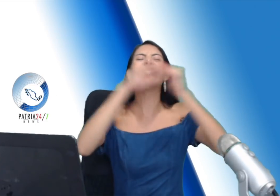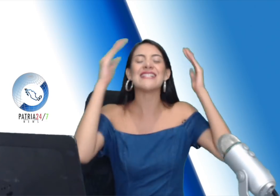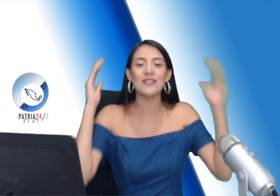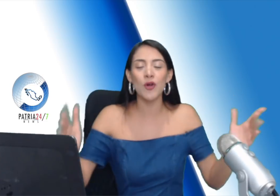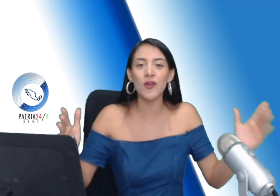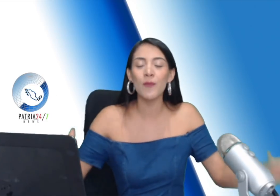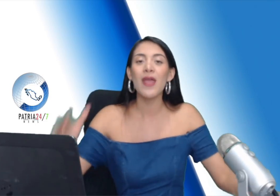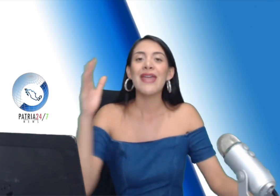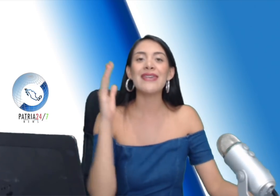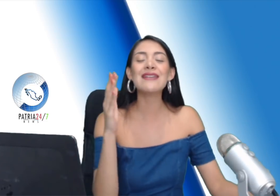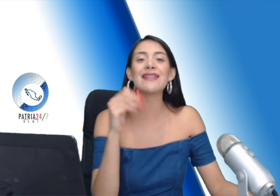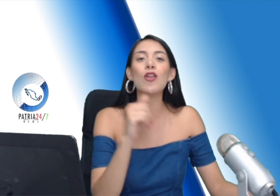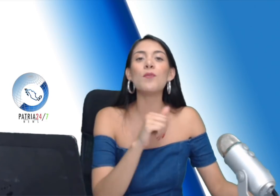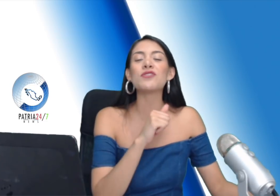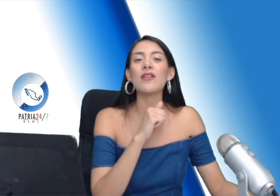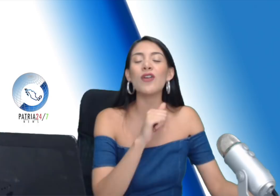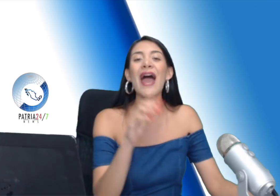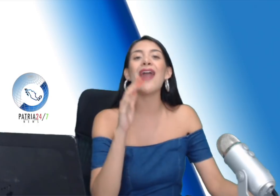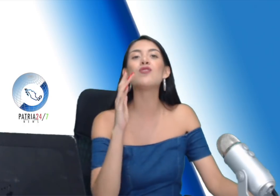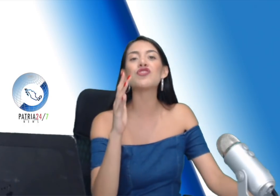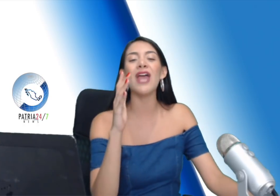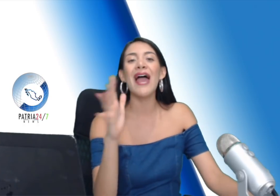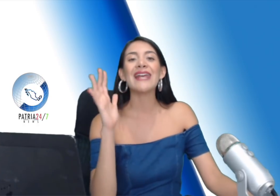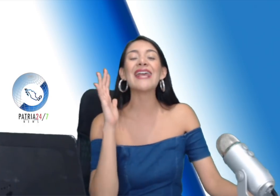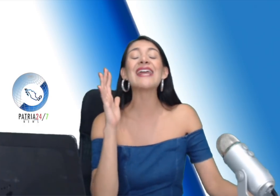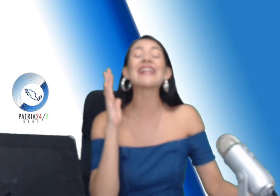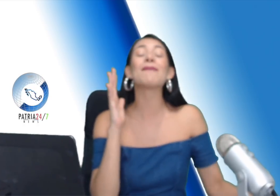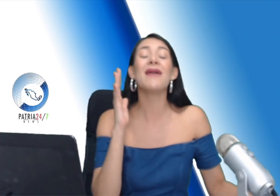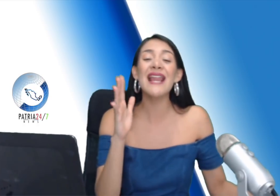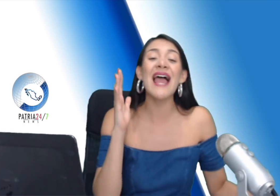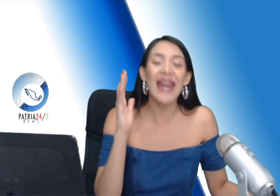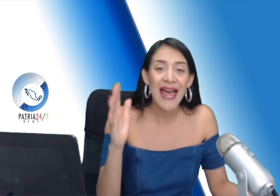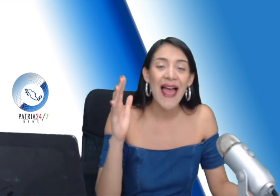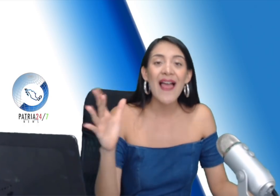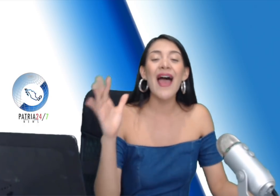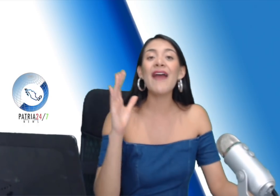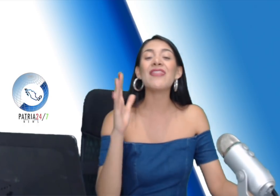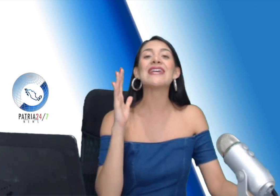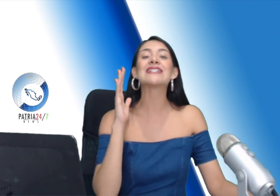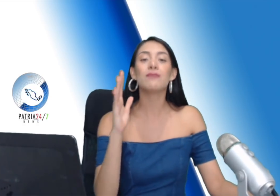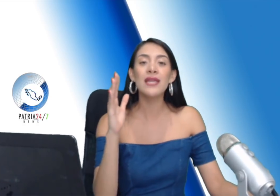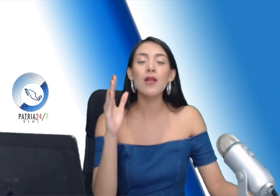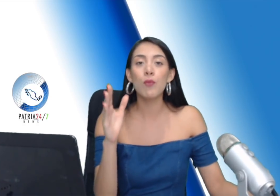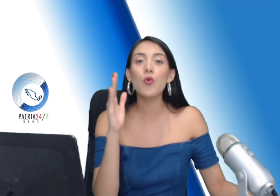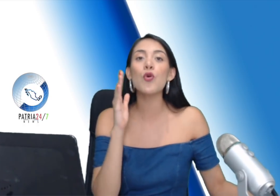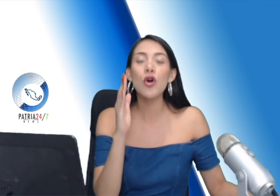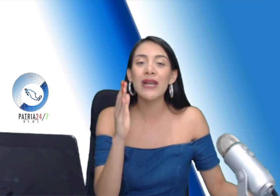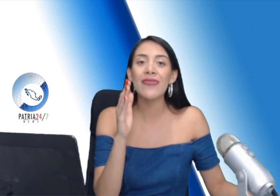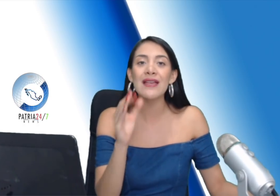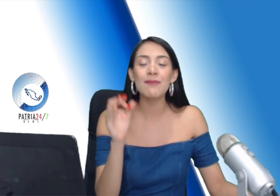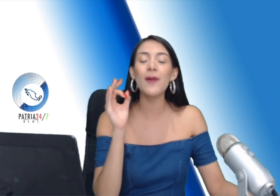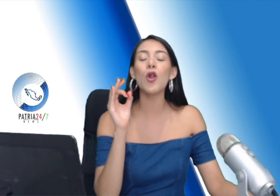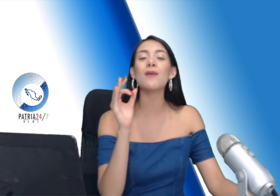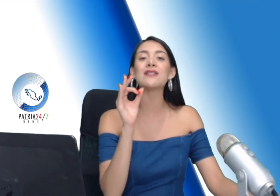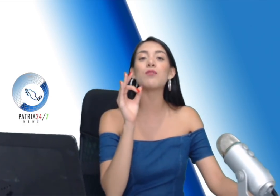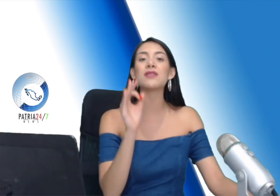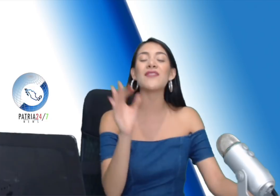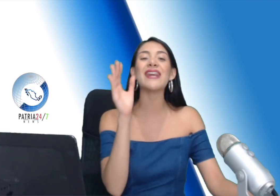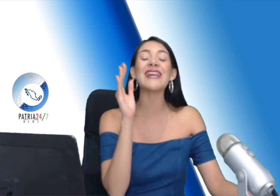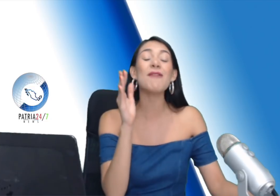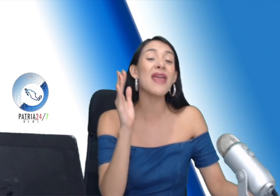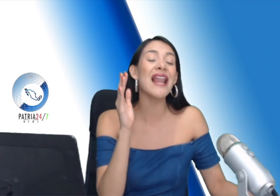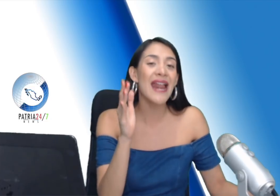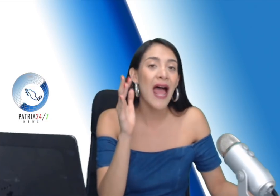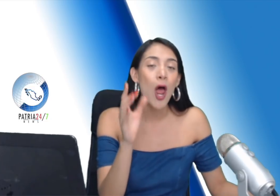es histórico. Y es que López Obrador anuncia que revelará a 3.000 burócratas, pero lo más